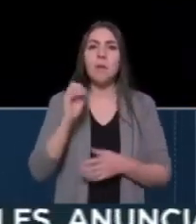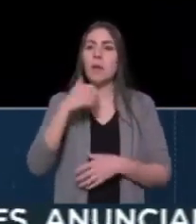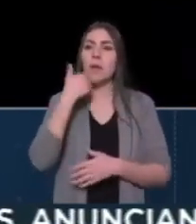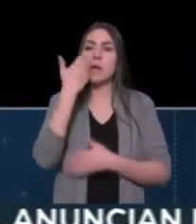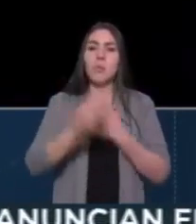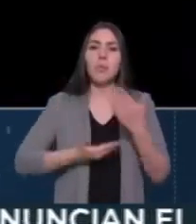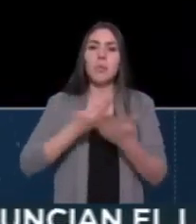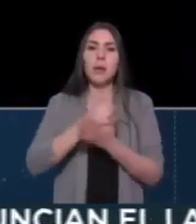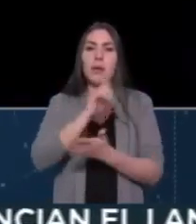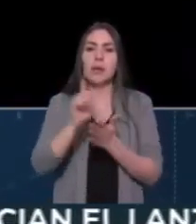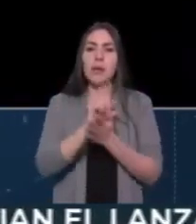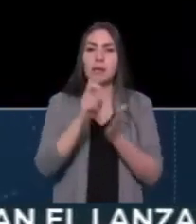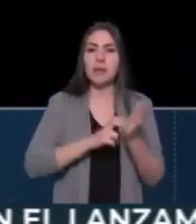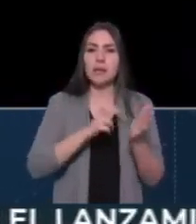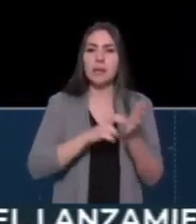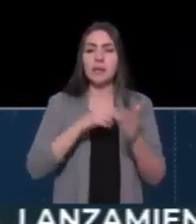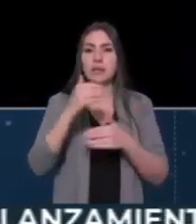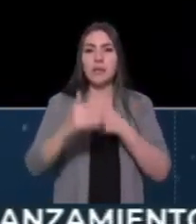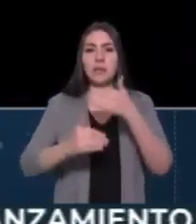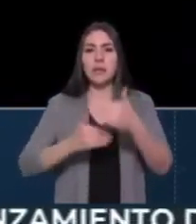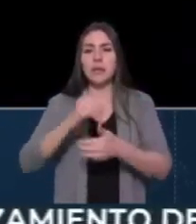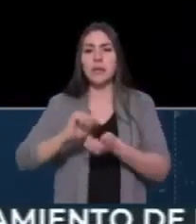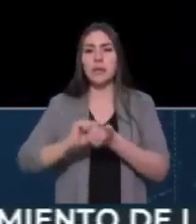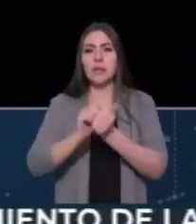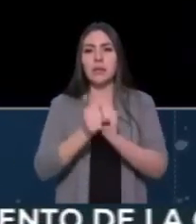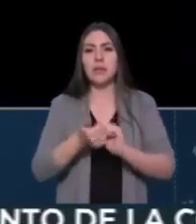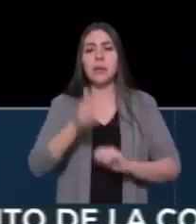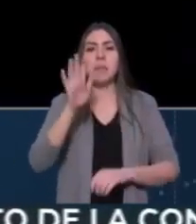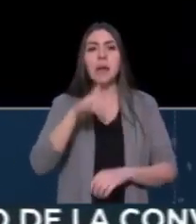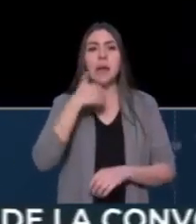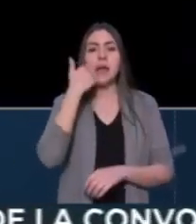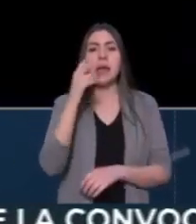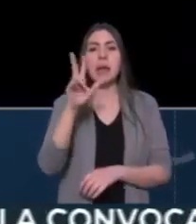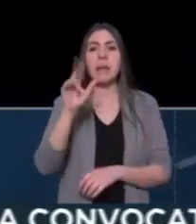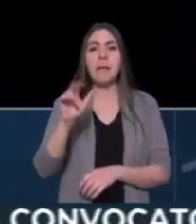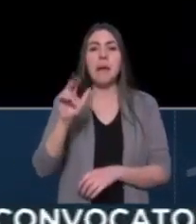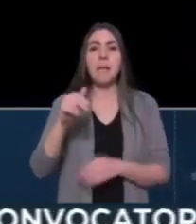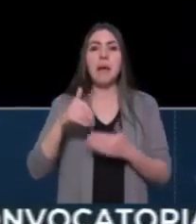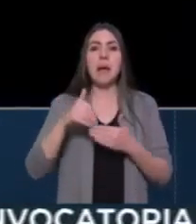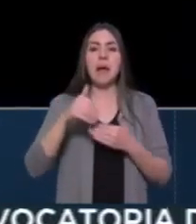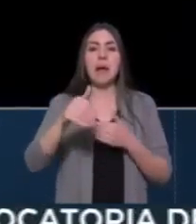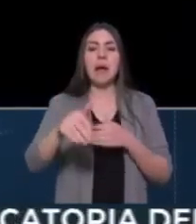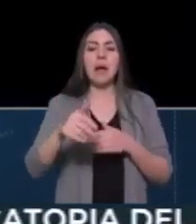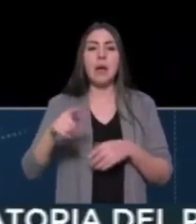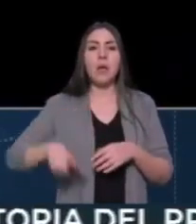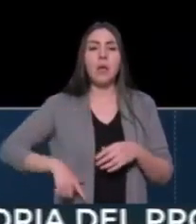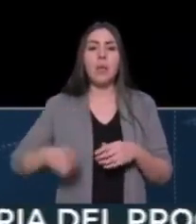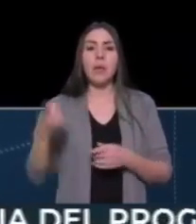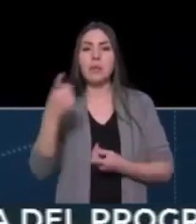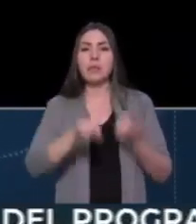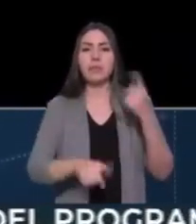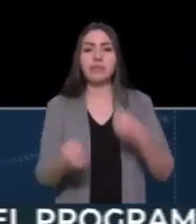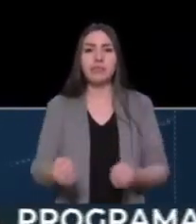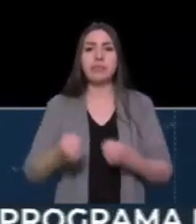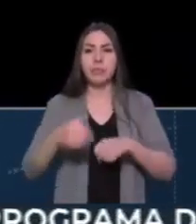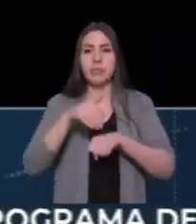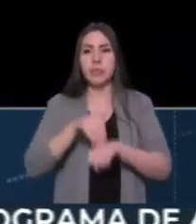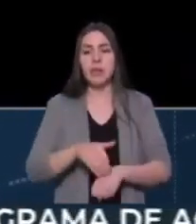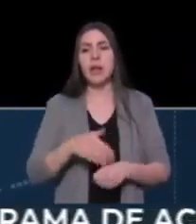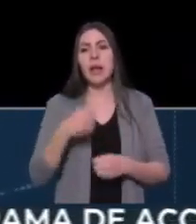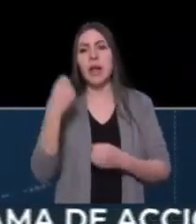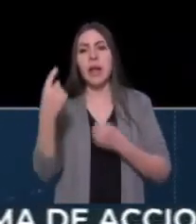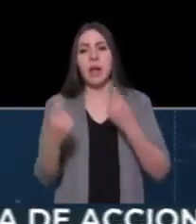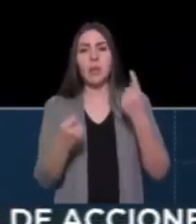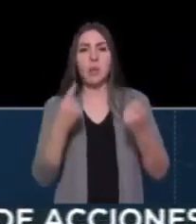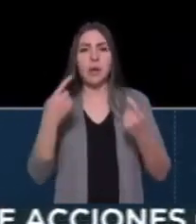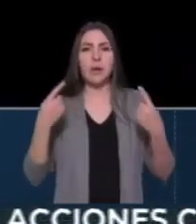que caminamos a una suerte de dictadura. Y bueno, ya hasta tenemos ahí algunos personajes